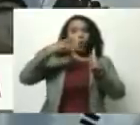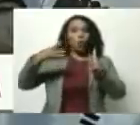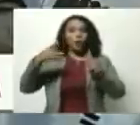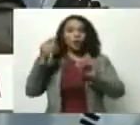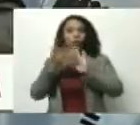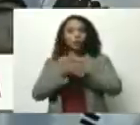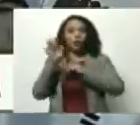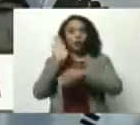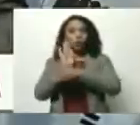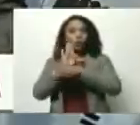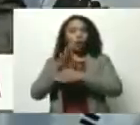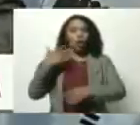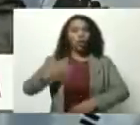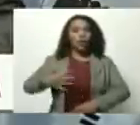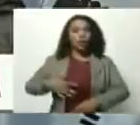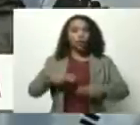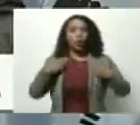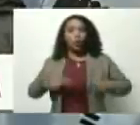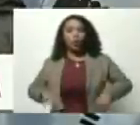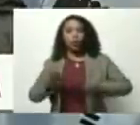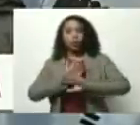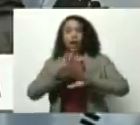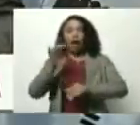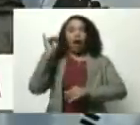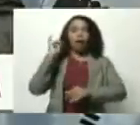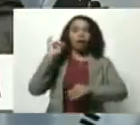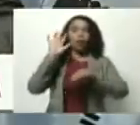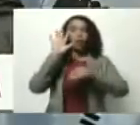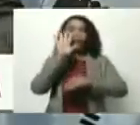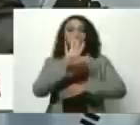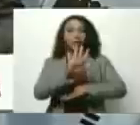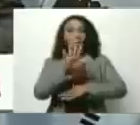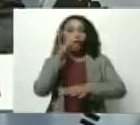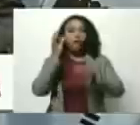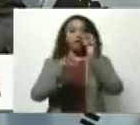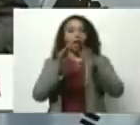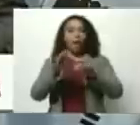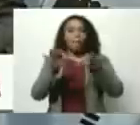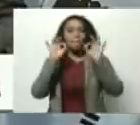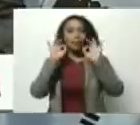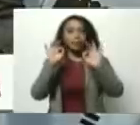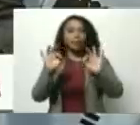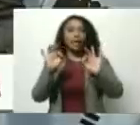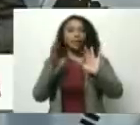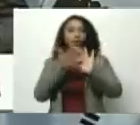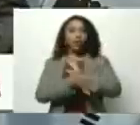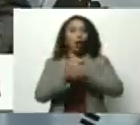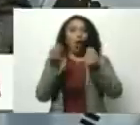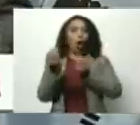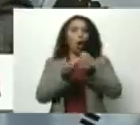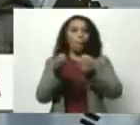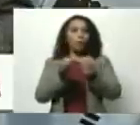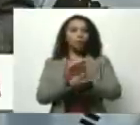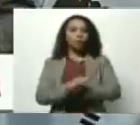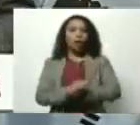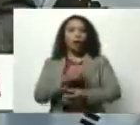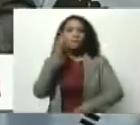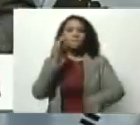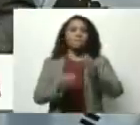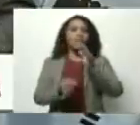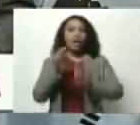a los Derechos Humanos ya cuenta entonces con 5 fiscalías especializadas, como son la